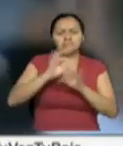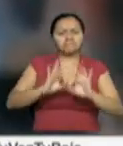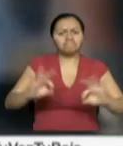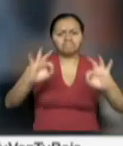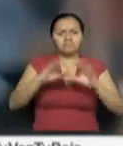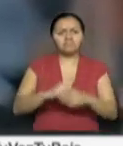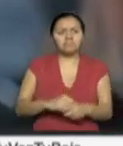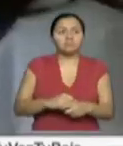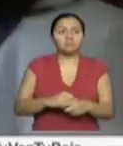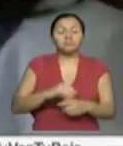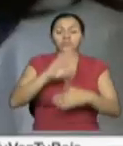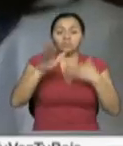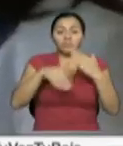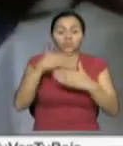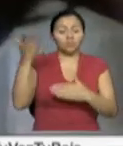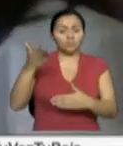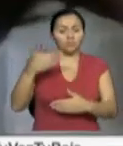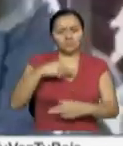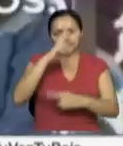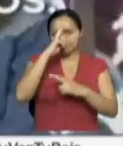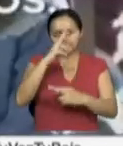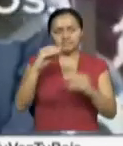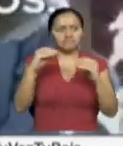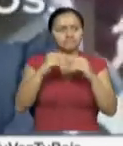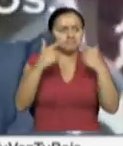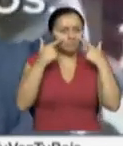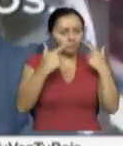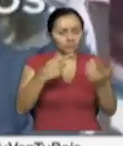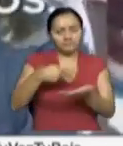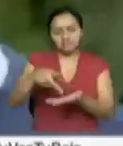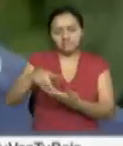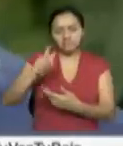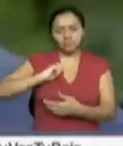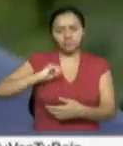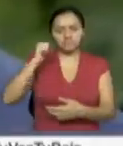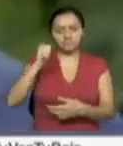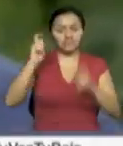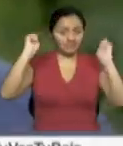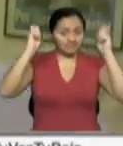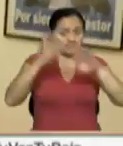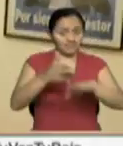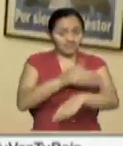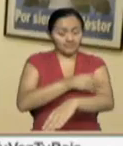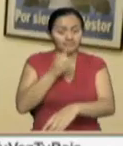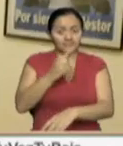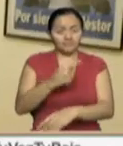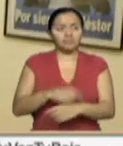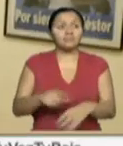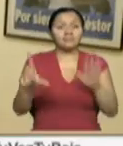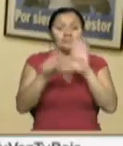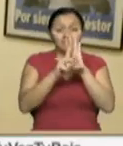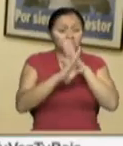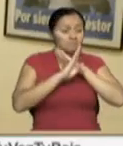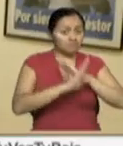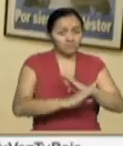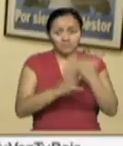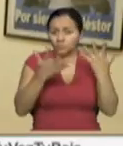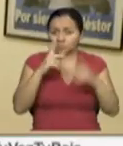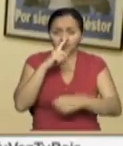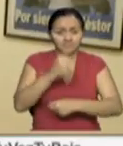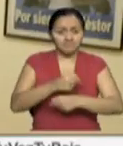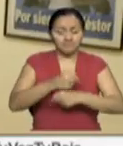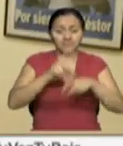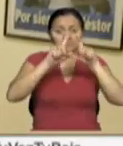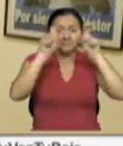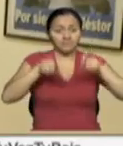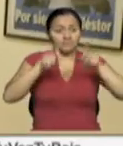los maestros van a ser respetados, cuidados y bien remunerados. No hay una ley que proteja el empleo y el acuerdo que se firmó con las empresas